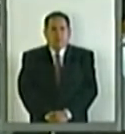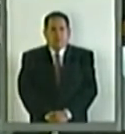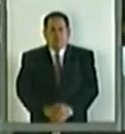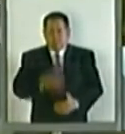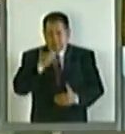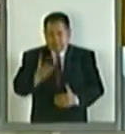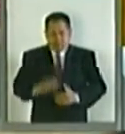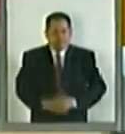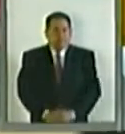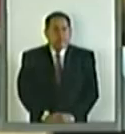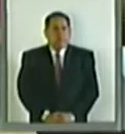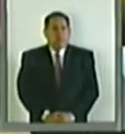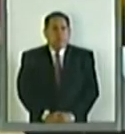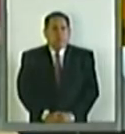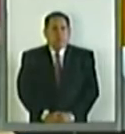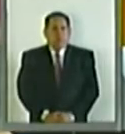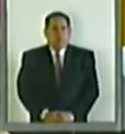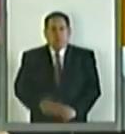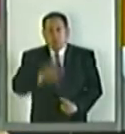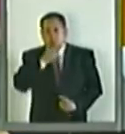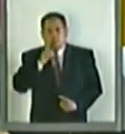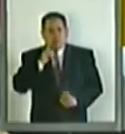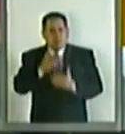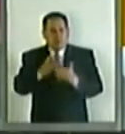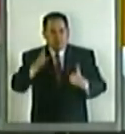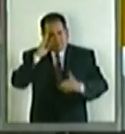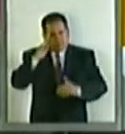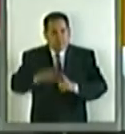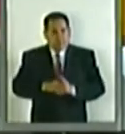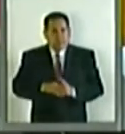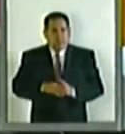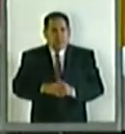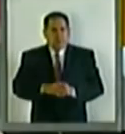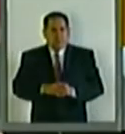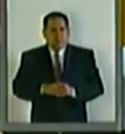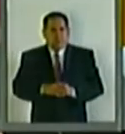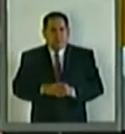Bien. Señores legisladores, señoras,